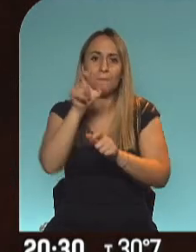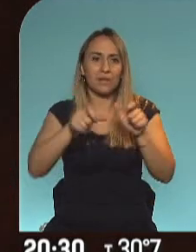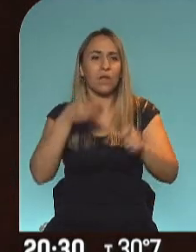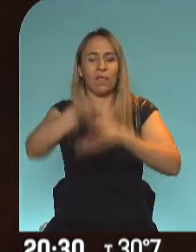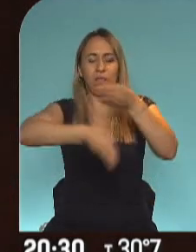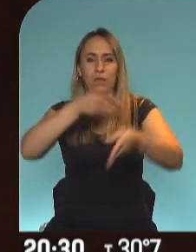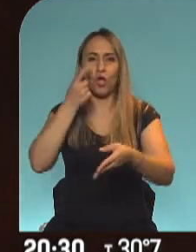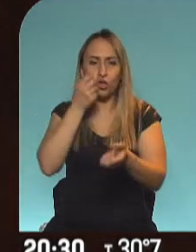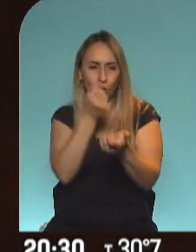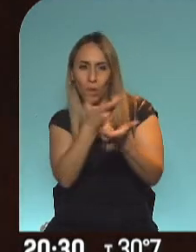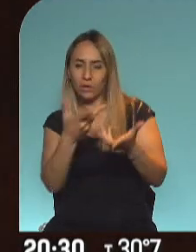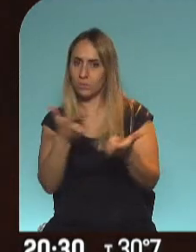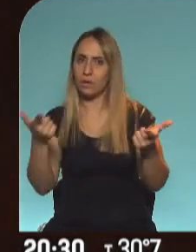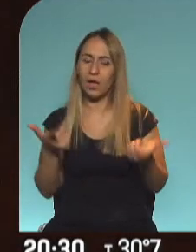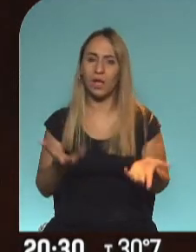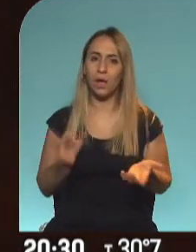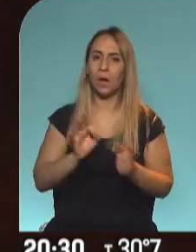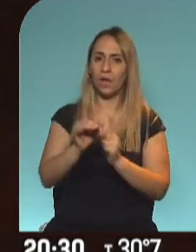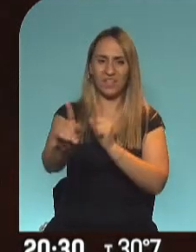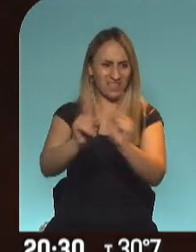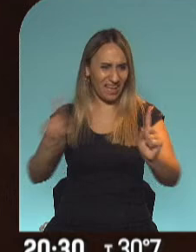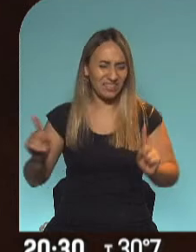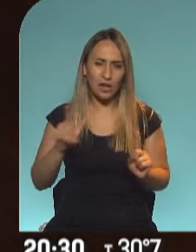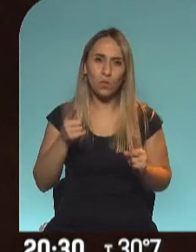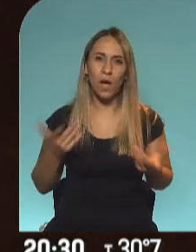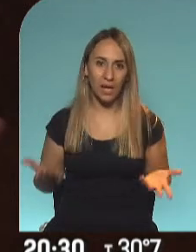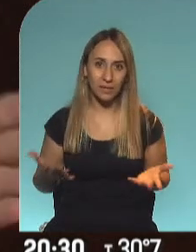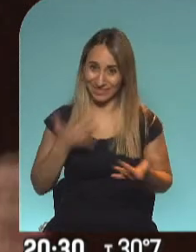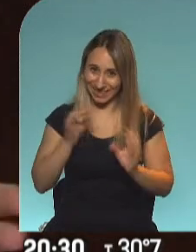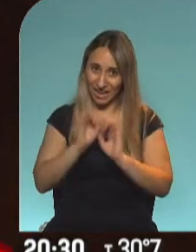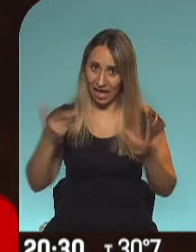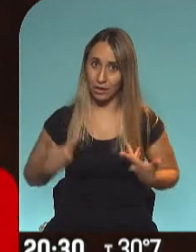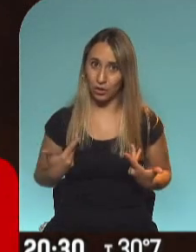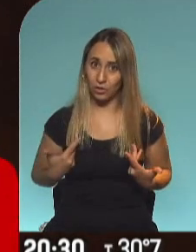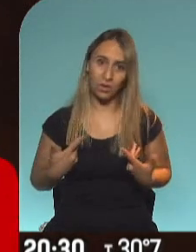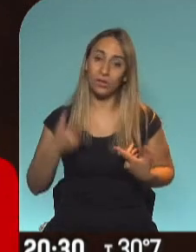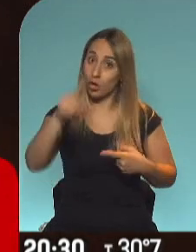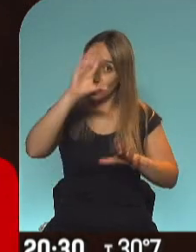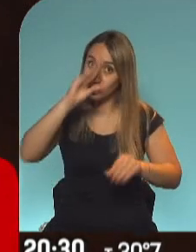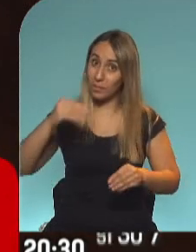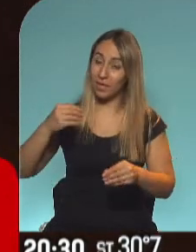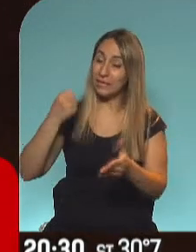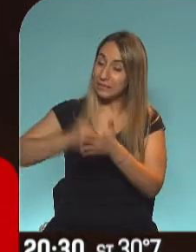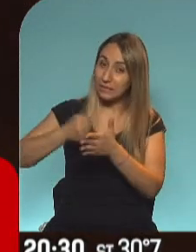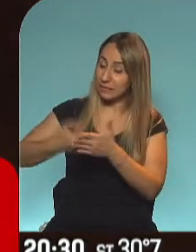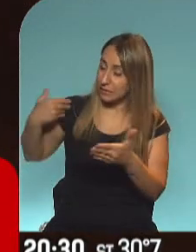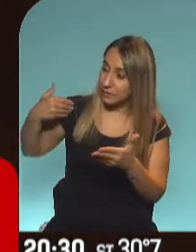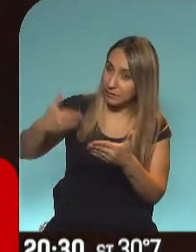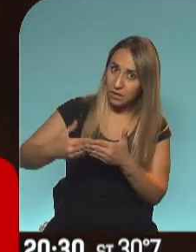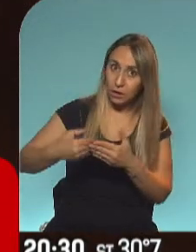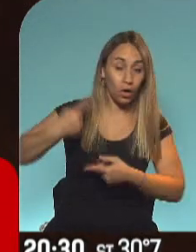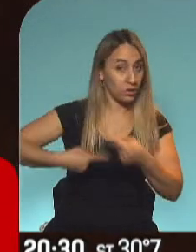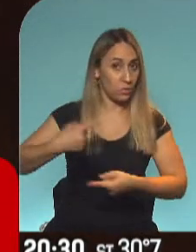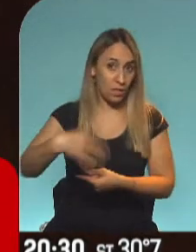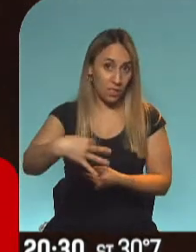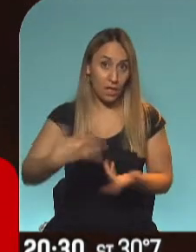entraba, no había número ni distanciamiento. Está claro lo que digo, es decir, no nos olvidemos que todo lo que venimos haciendo hasta ahora hay que seguir haciéndolo,